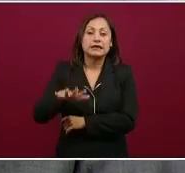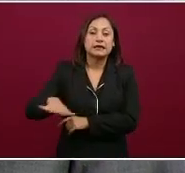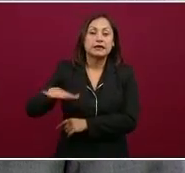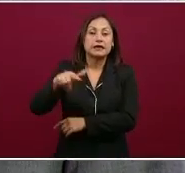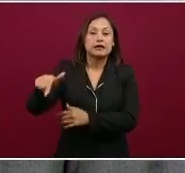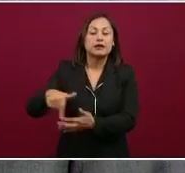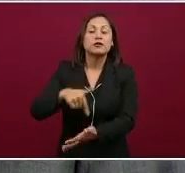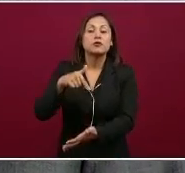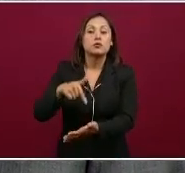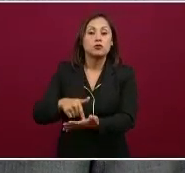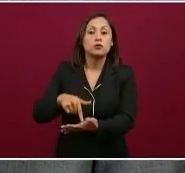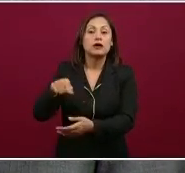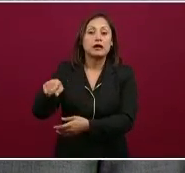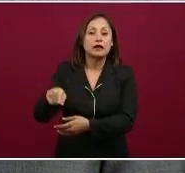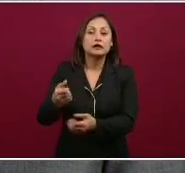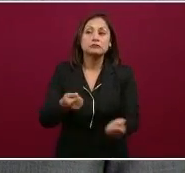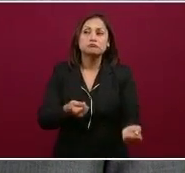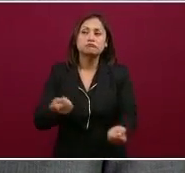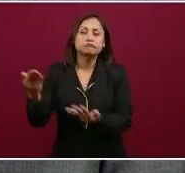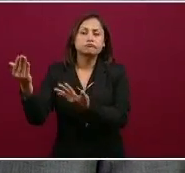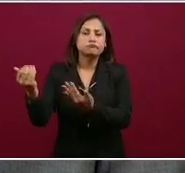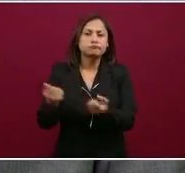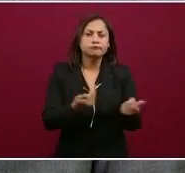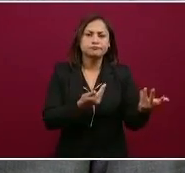se exportan